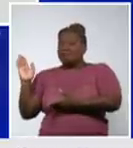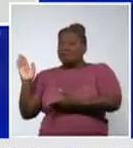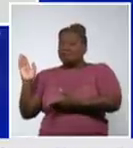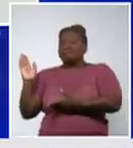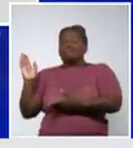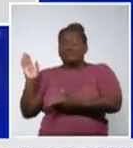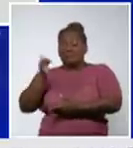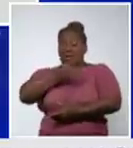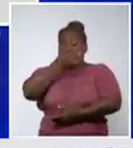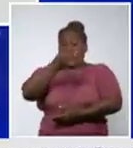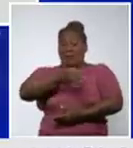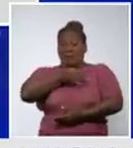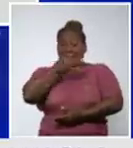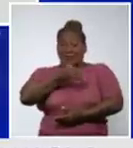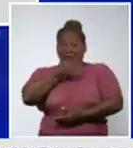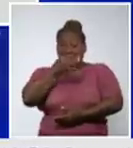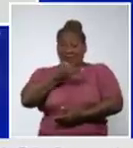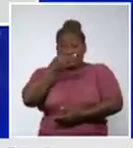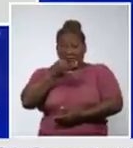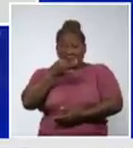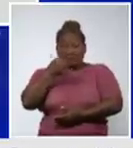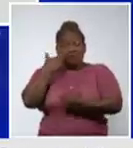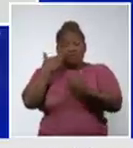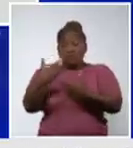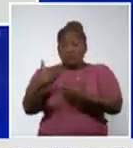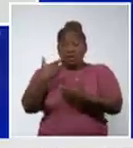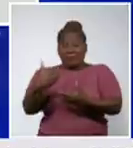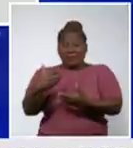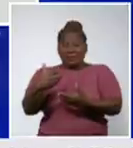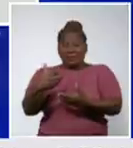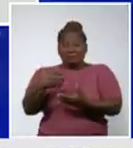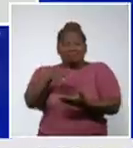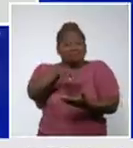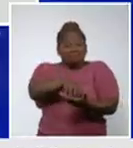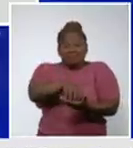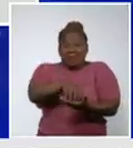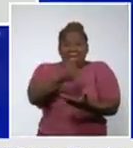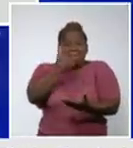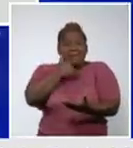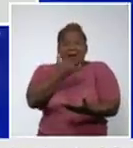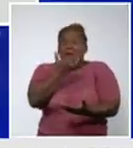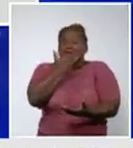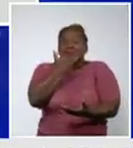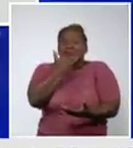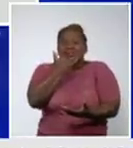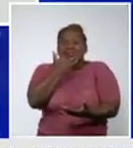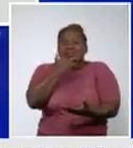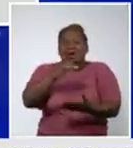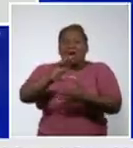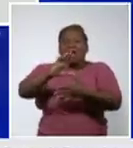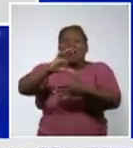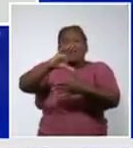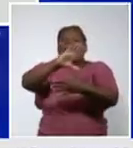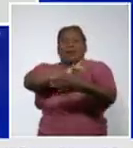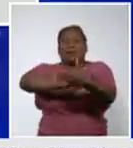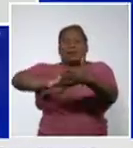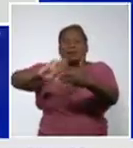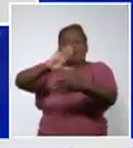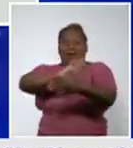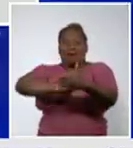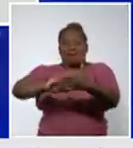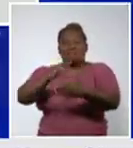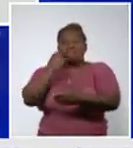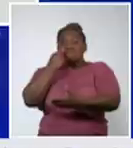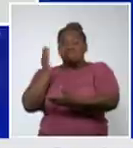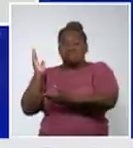que el epicentro de la pandemia está en la región de las Américas. Fíjense lo que representa en cuanto al número de